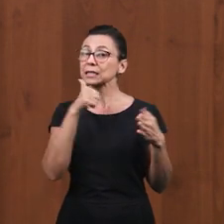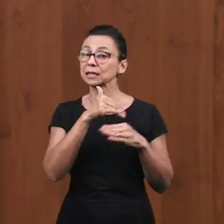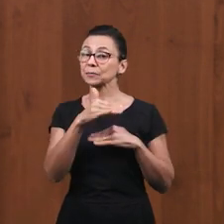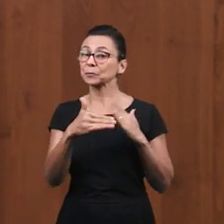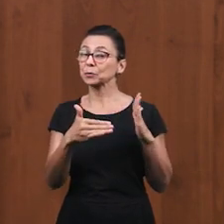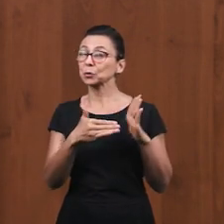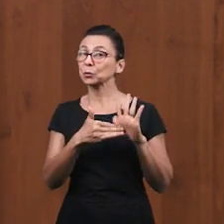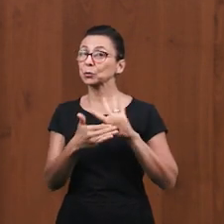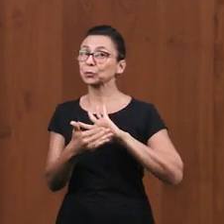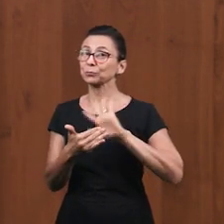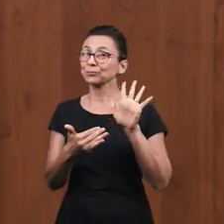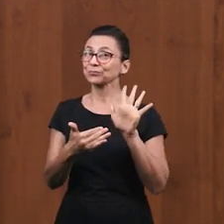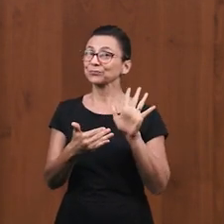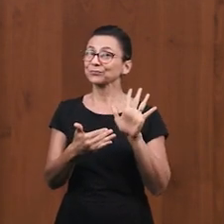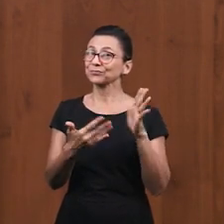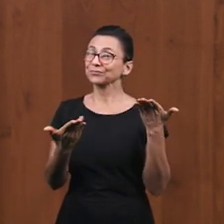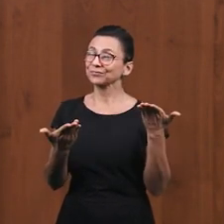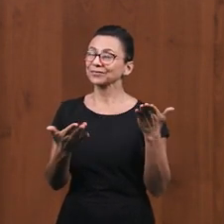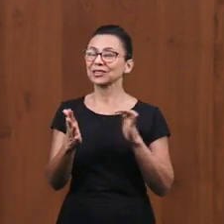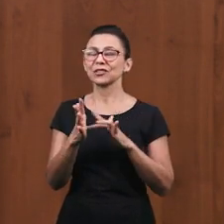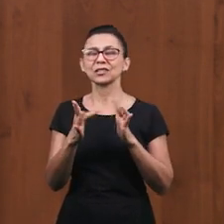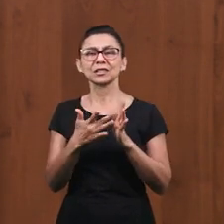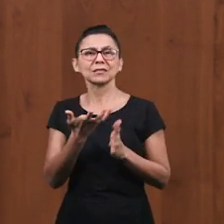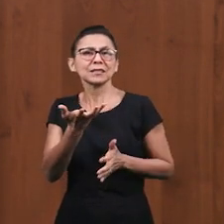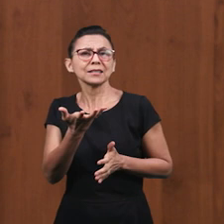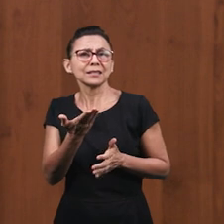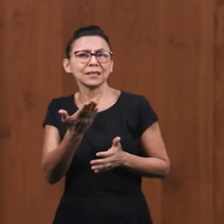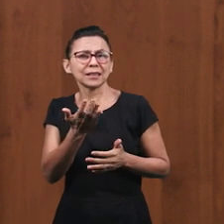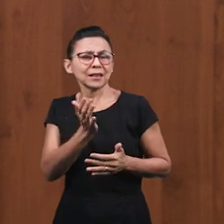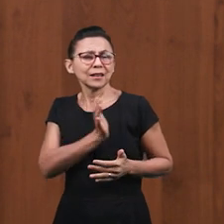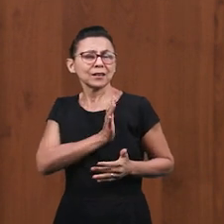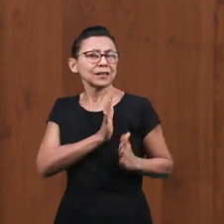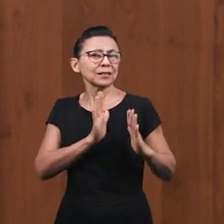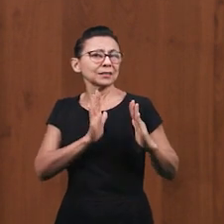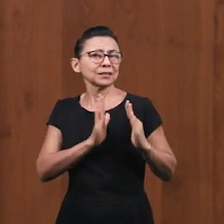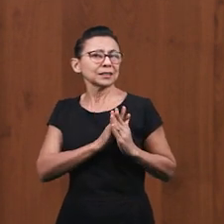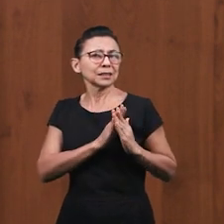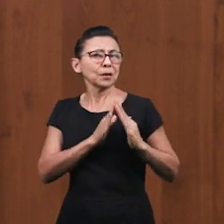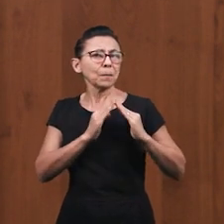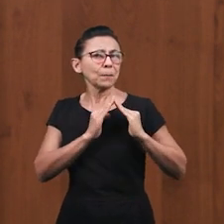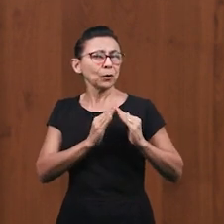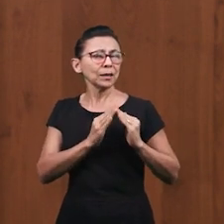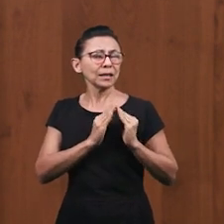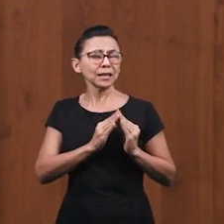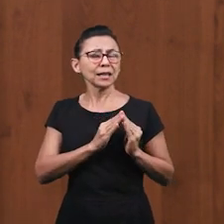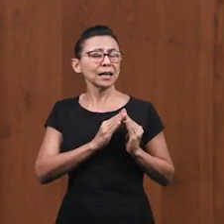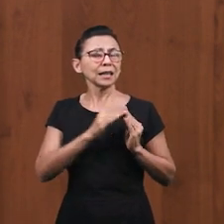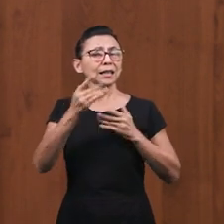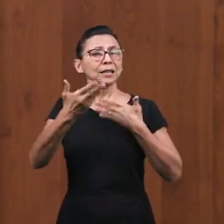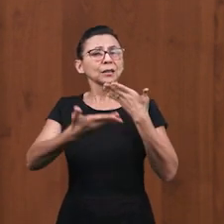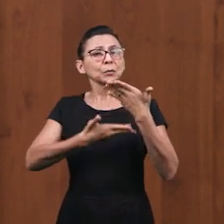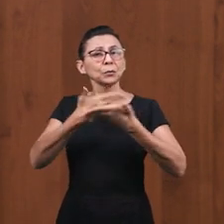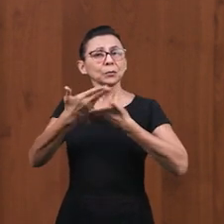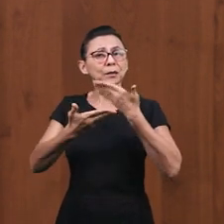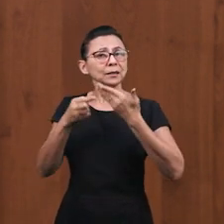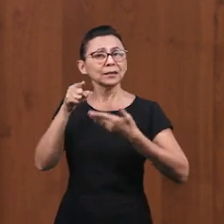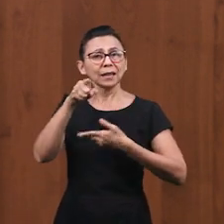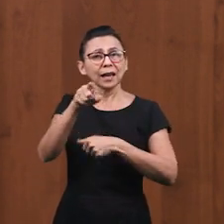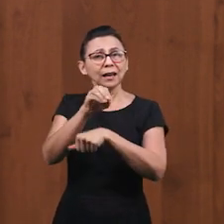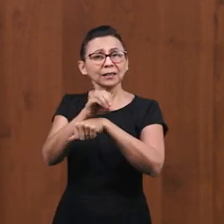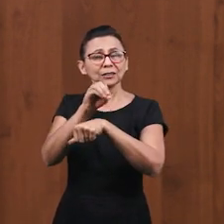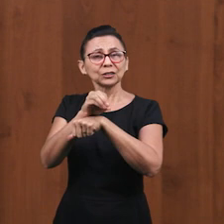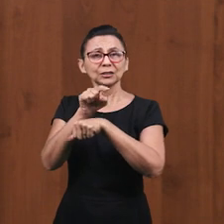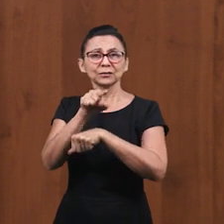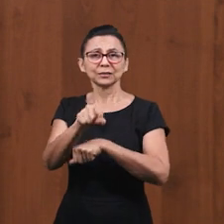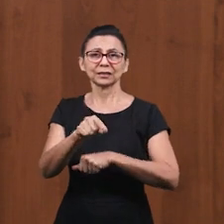eso Jesús quiere entrar en tu casa. Jesús quiere entrar en tu corazón. Él quiere ser el Señor de tu vida. Él